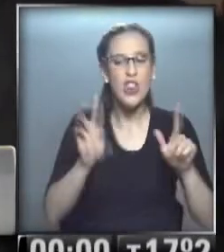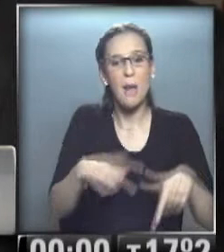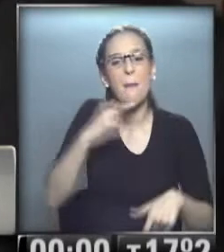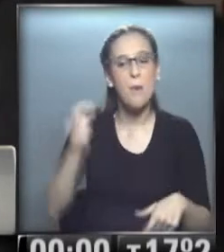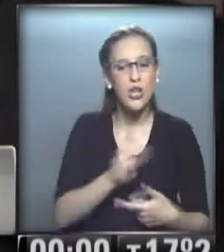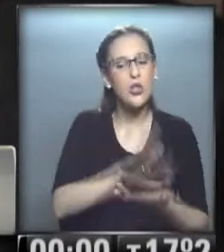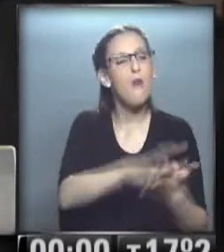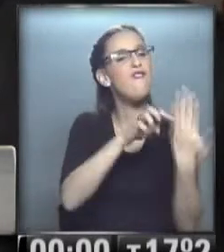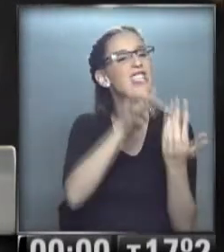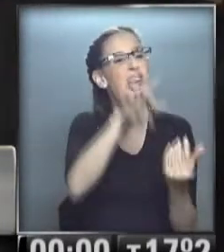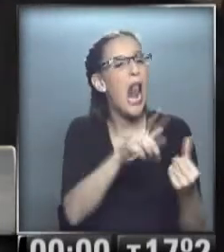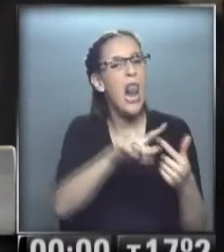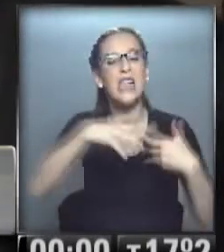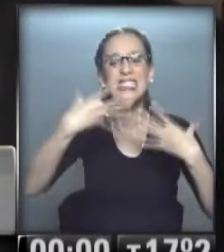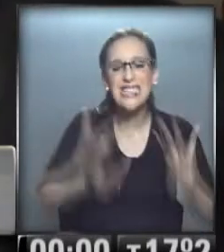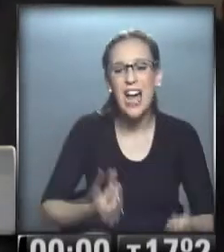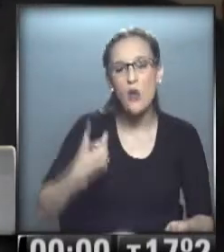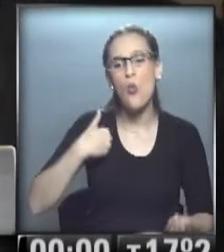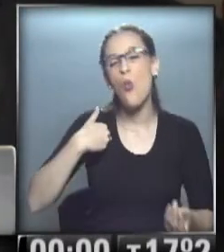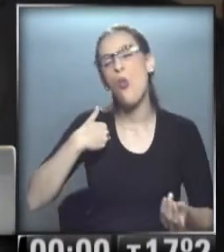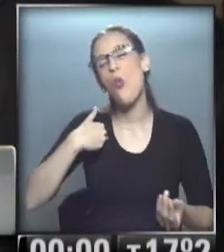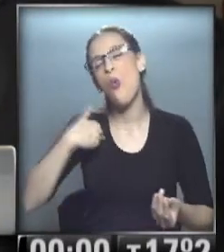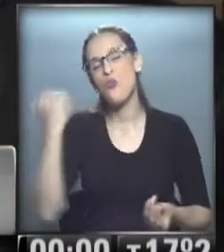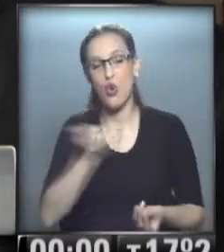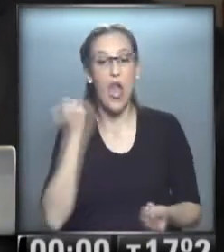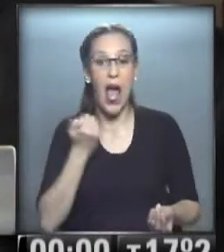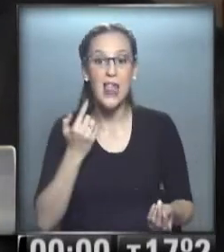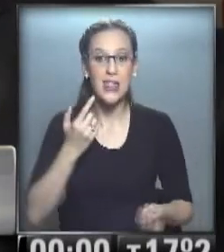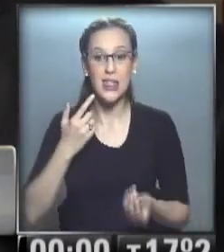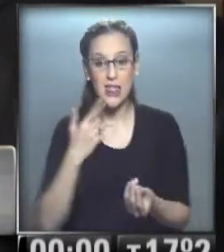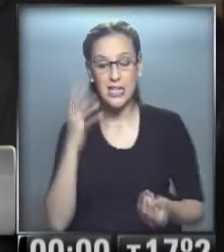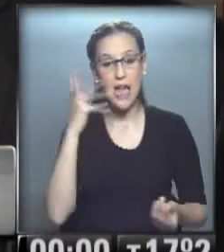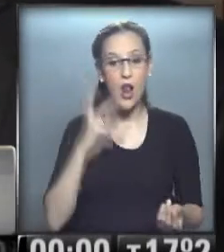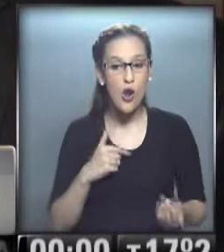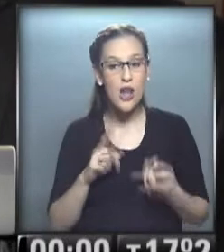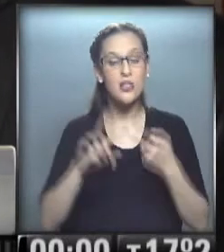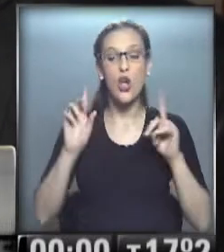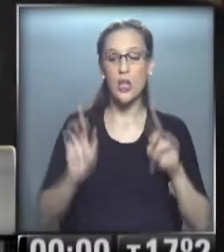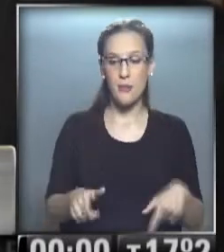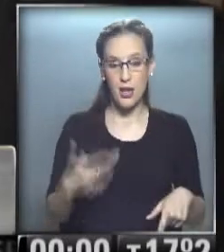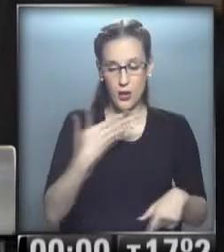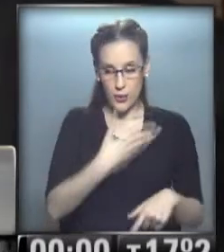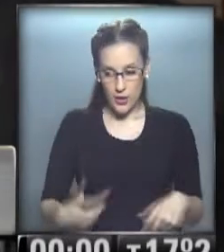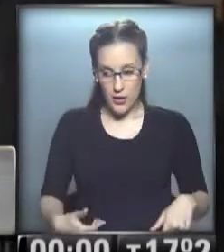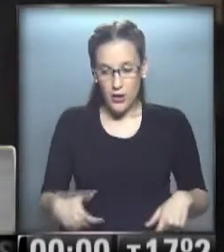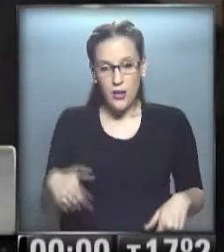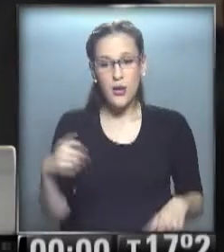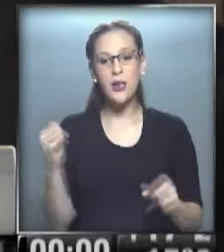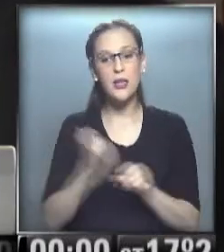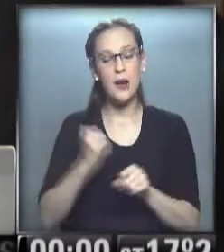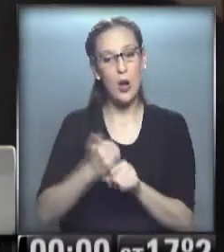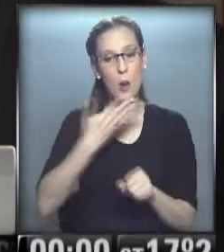fiscalización. Es para la salud del gobierno de Tinelli y Lamens y también para la salud de San Lorenzo que haya espacios equidistantes de esta